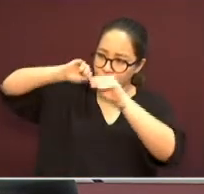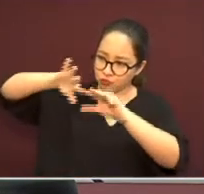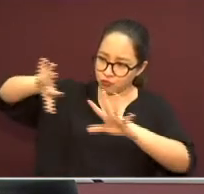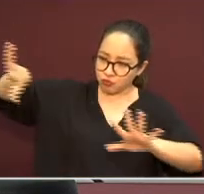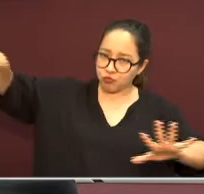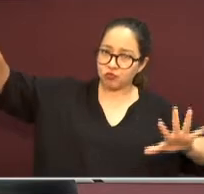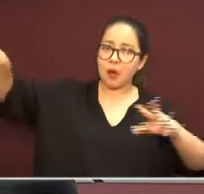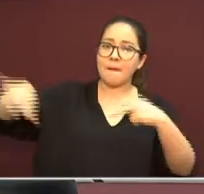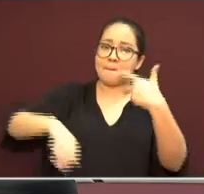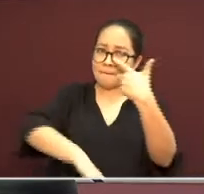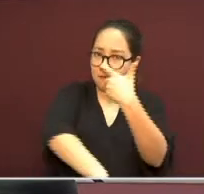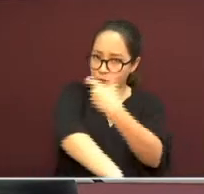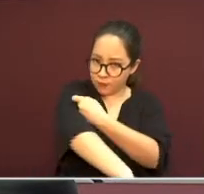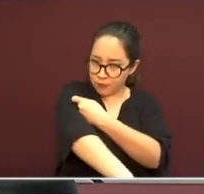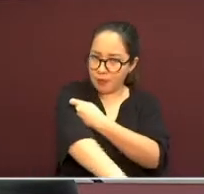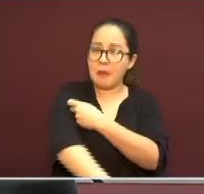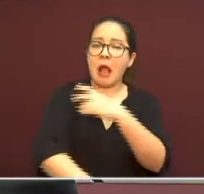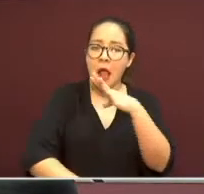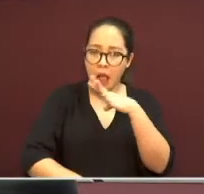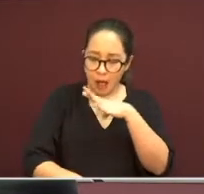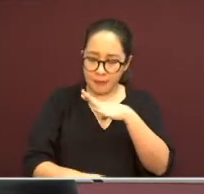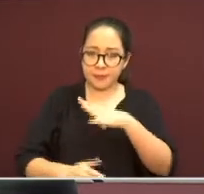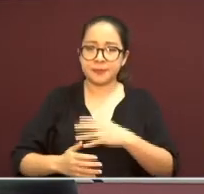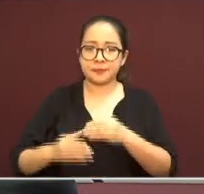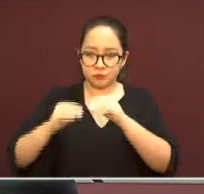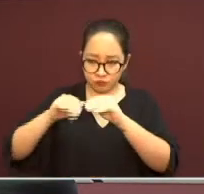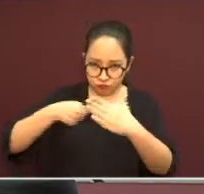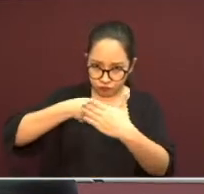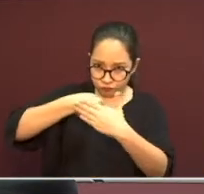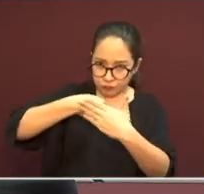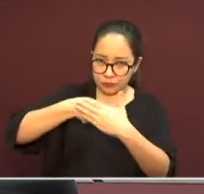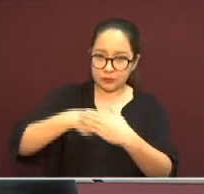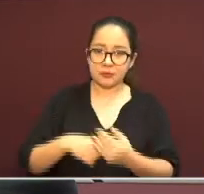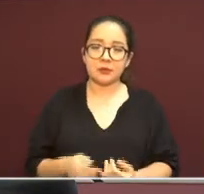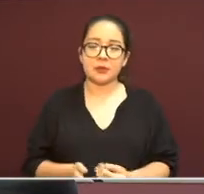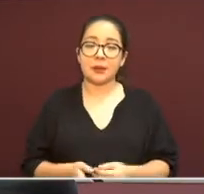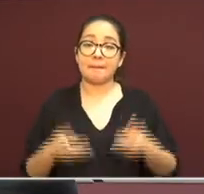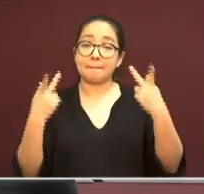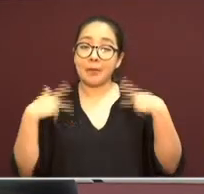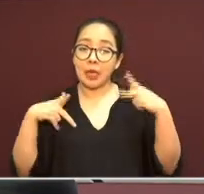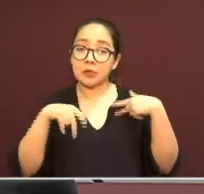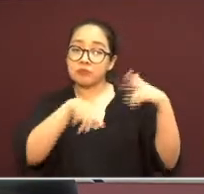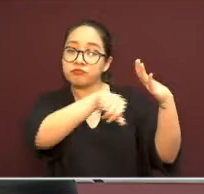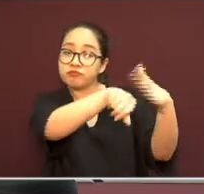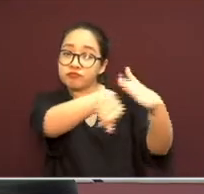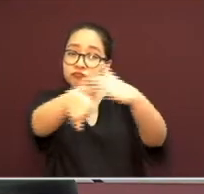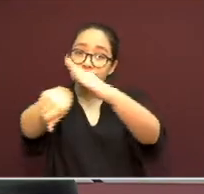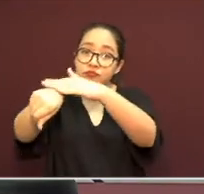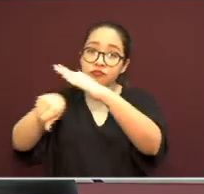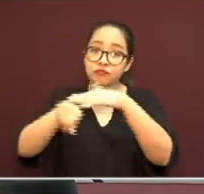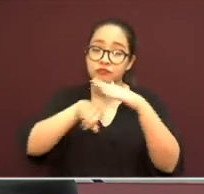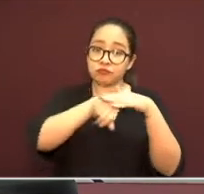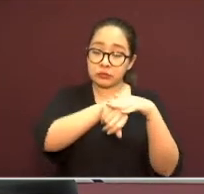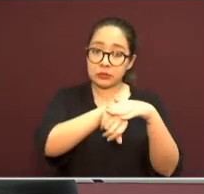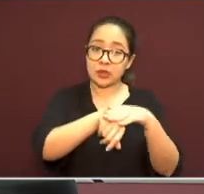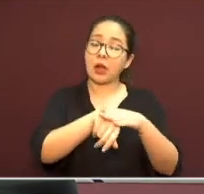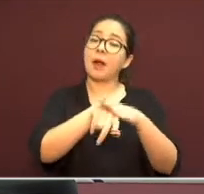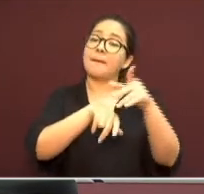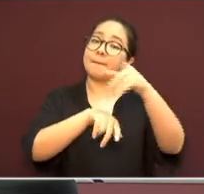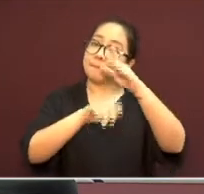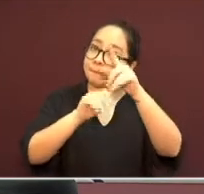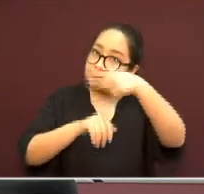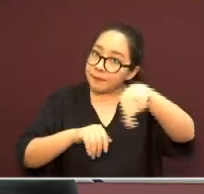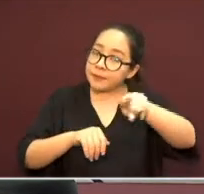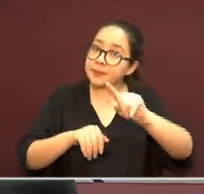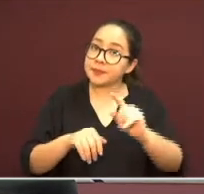y aquí el llamado es a la población para que permitan que las y los compañeros del